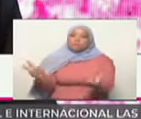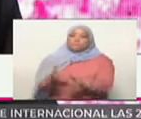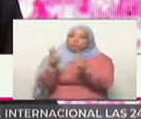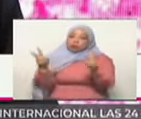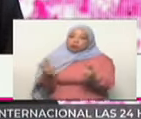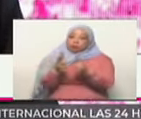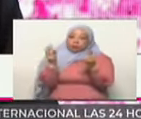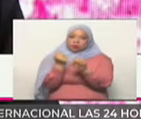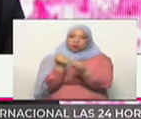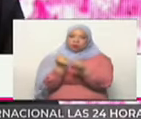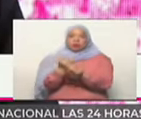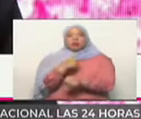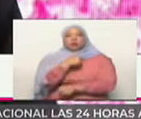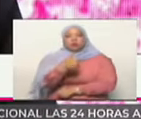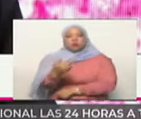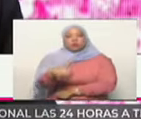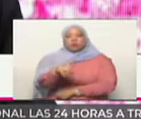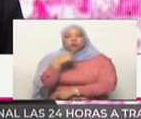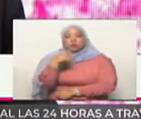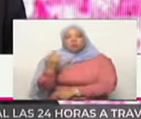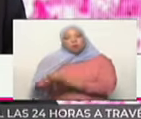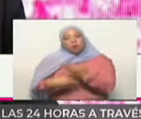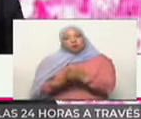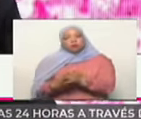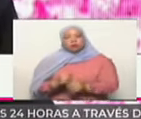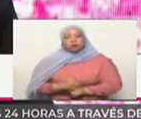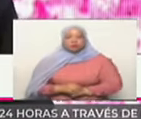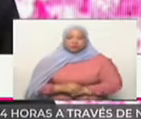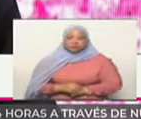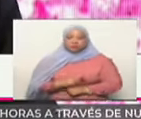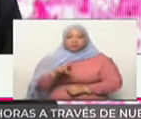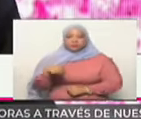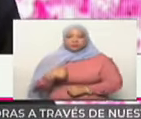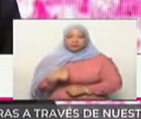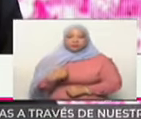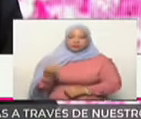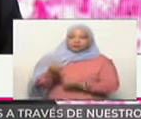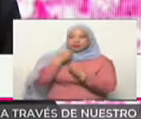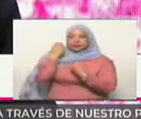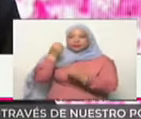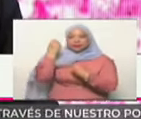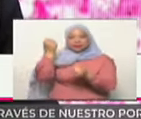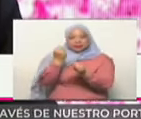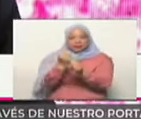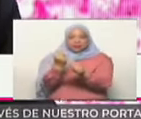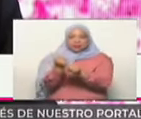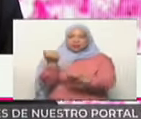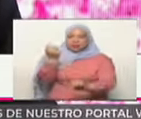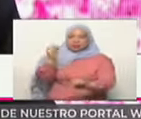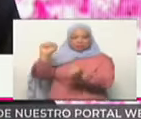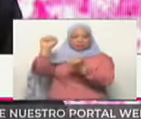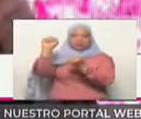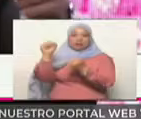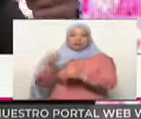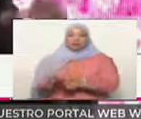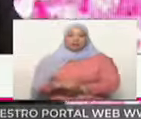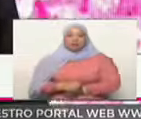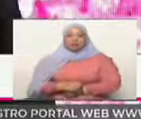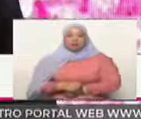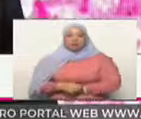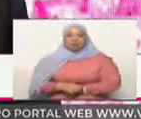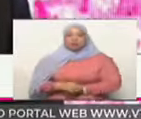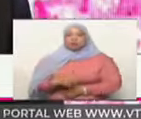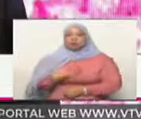victoriosos, y cada vez haremos más empeño, porque así somos nosotros, rebeldes, rebeldes. Si nos dicen, usted no